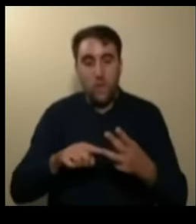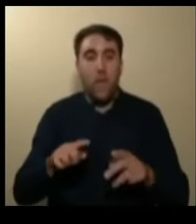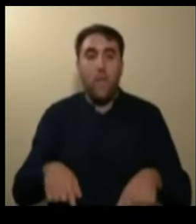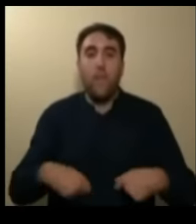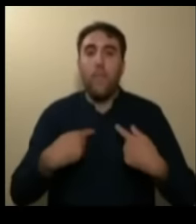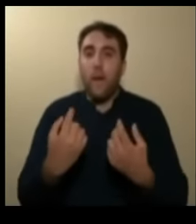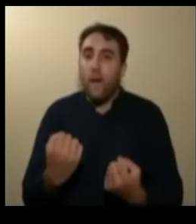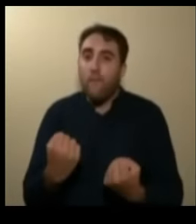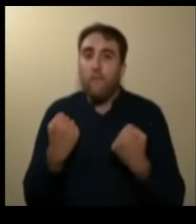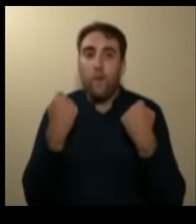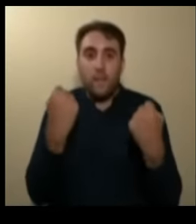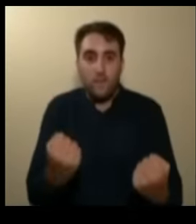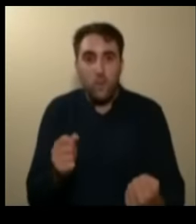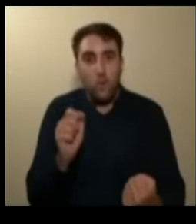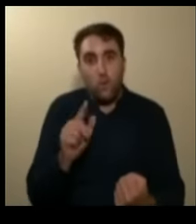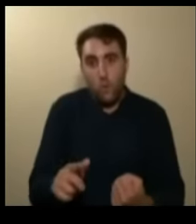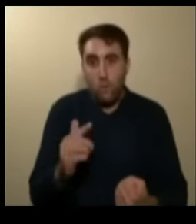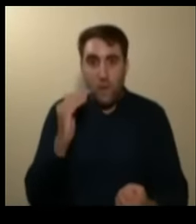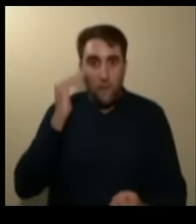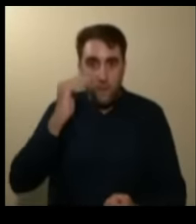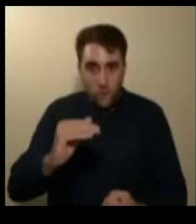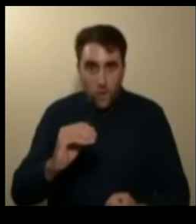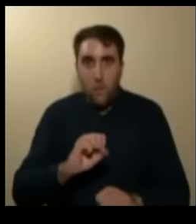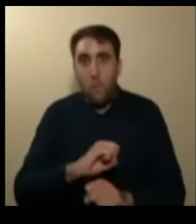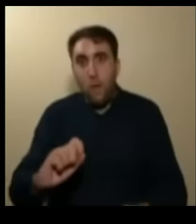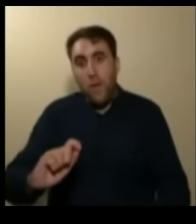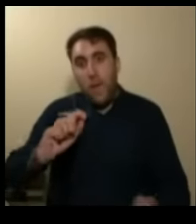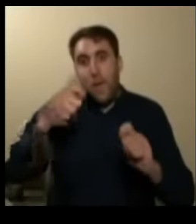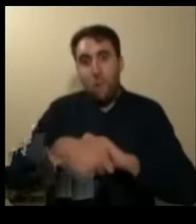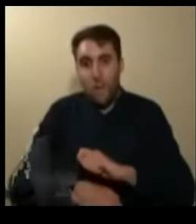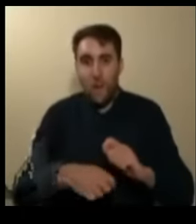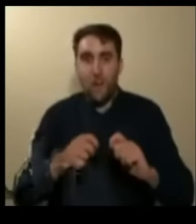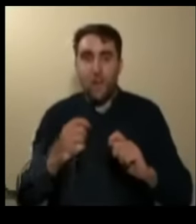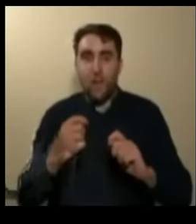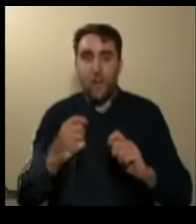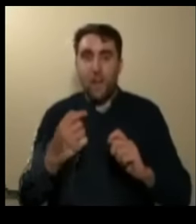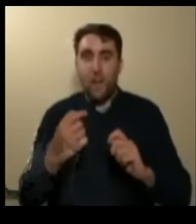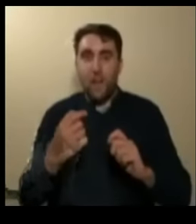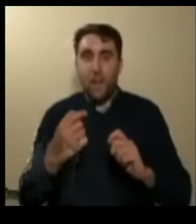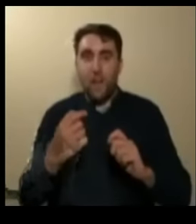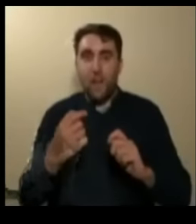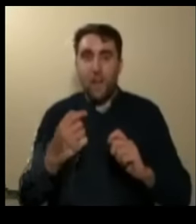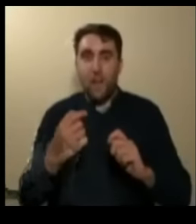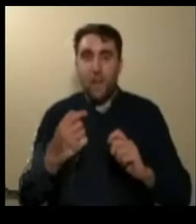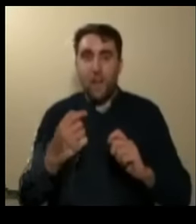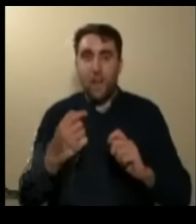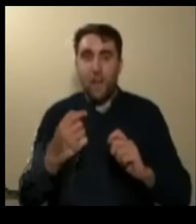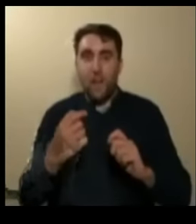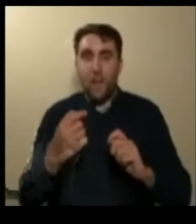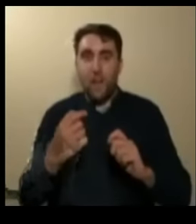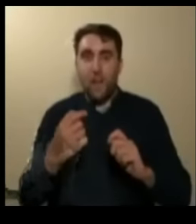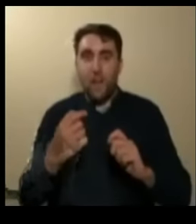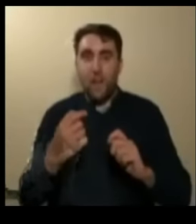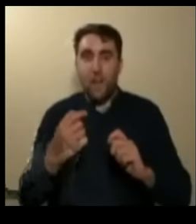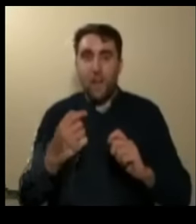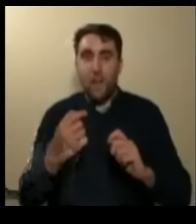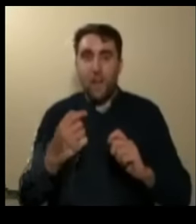fortalecimiento de la carrera docente a través de la creación de una serie de mecanismos que terminen con el proceso